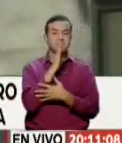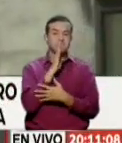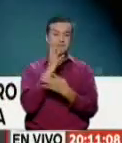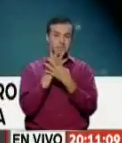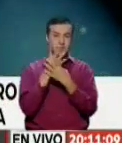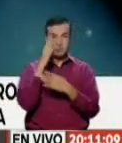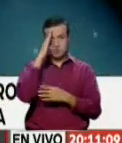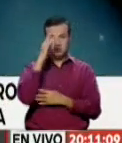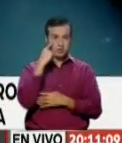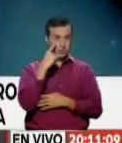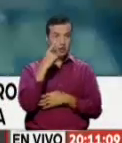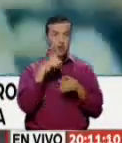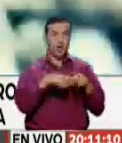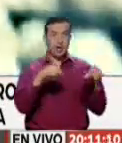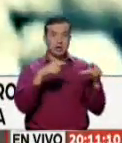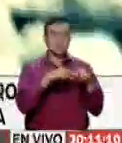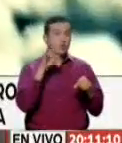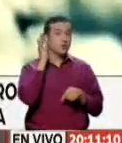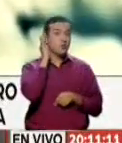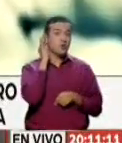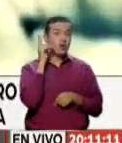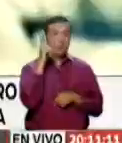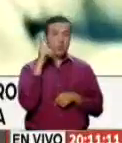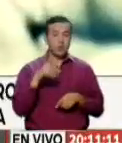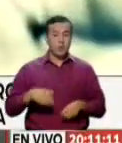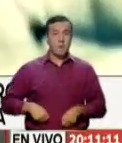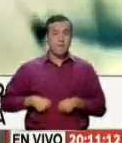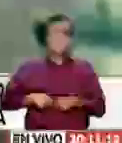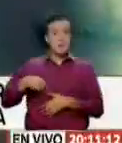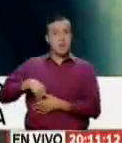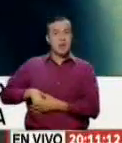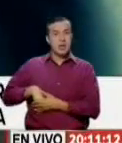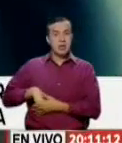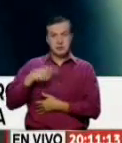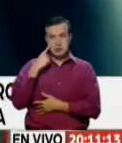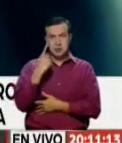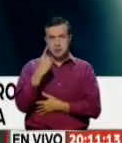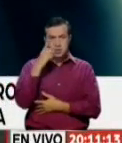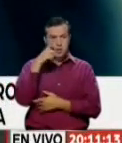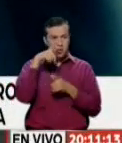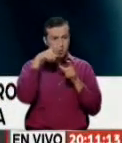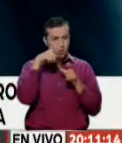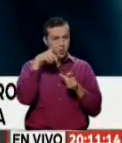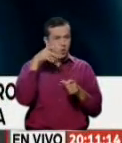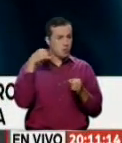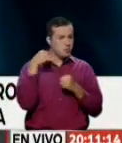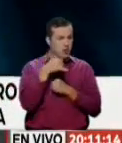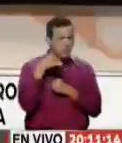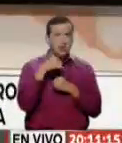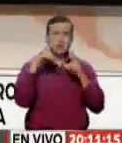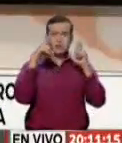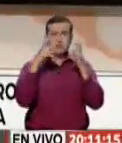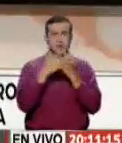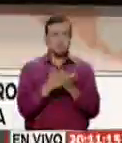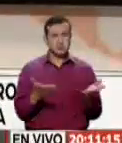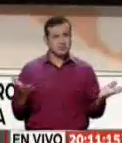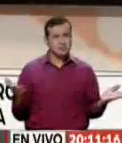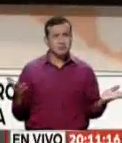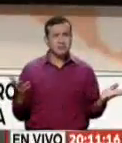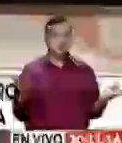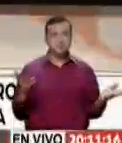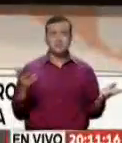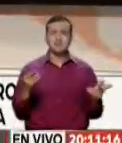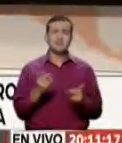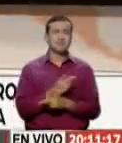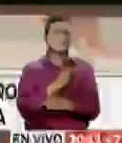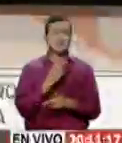policía encontró la ropa interior de la mujer en uno de los pantalones y descubrió imágenes de la violación grupal en un celular. Un fenómeno que de alguna